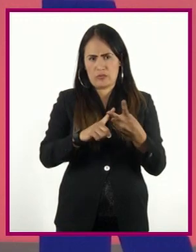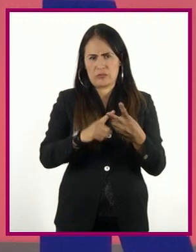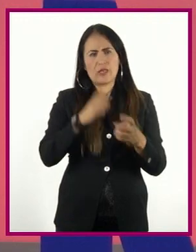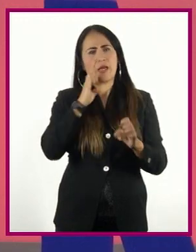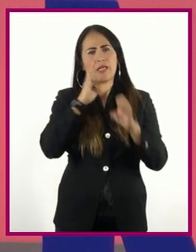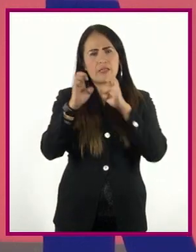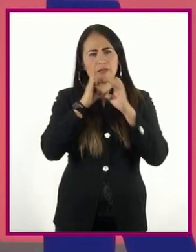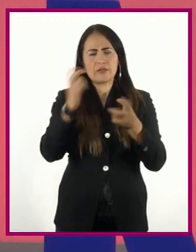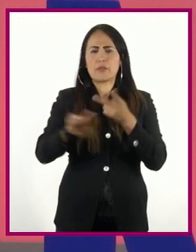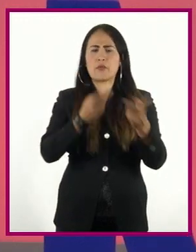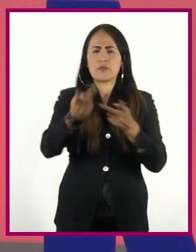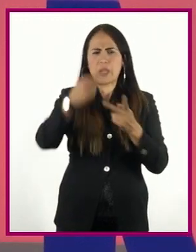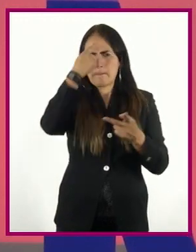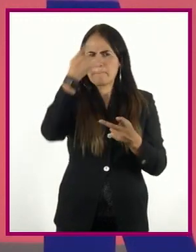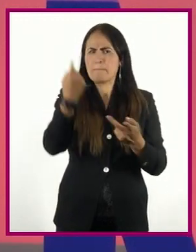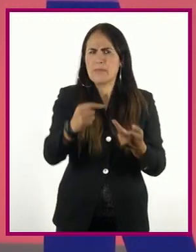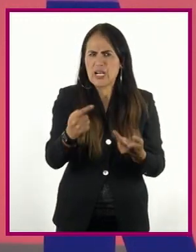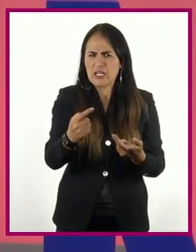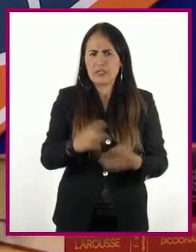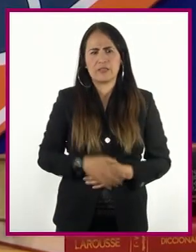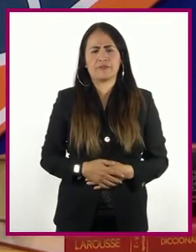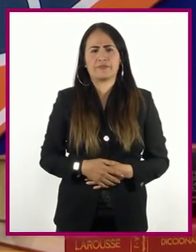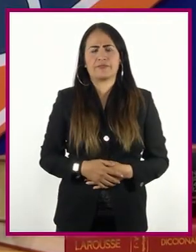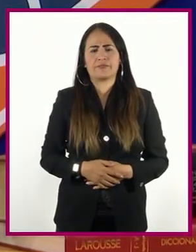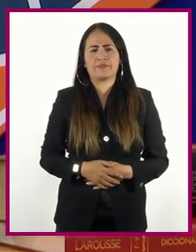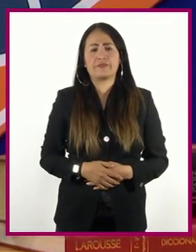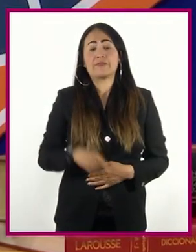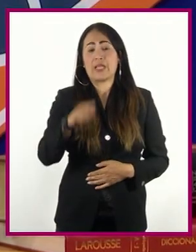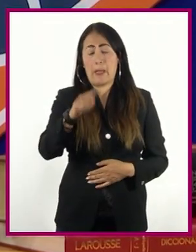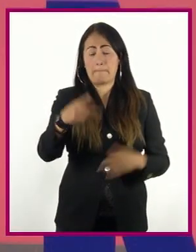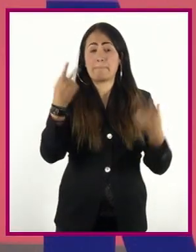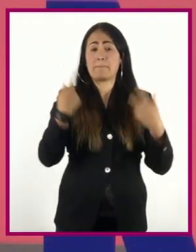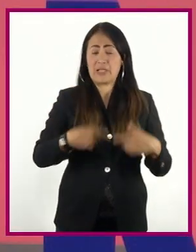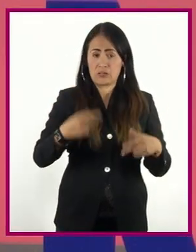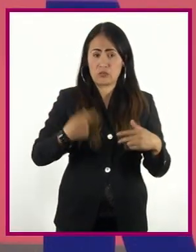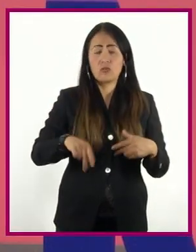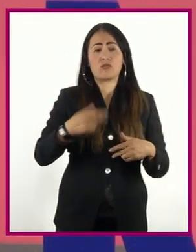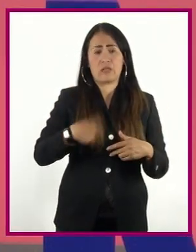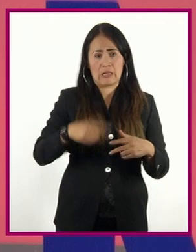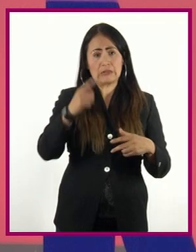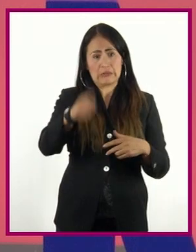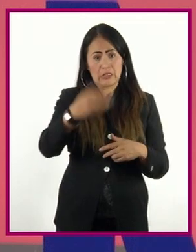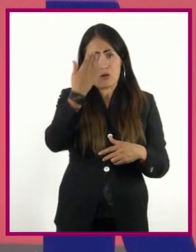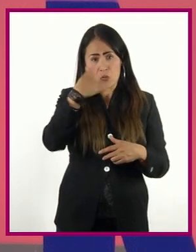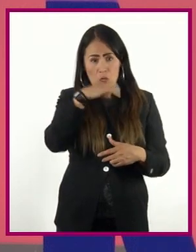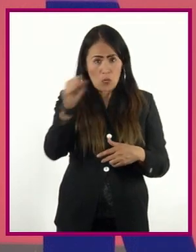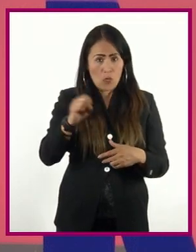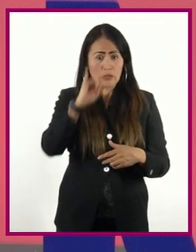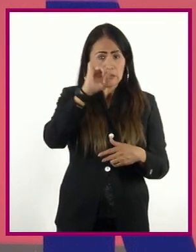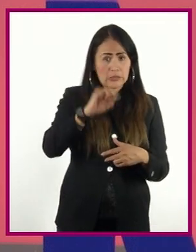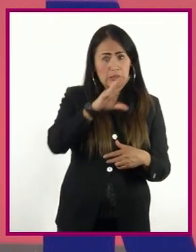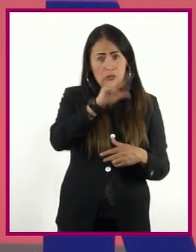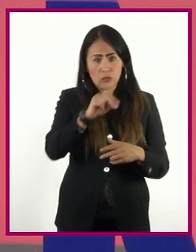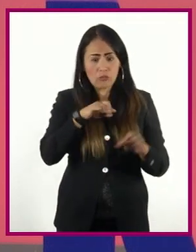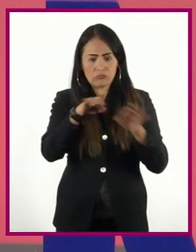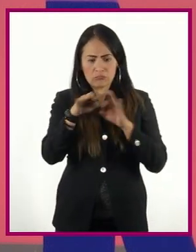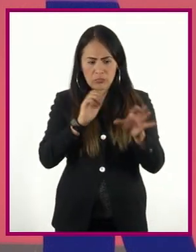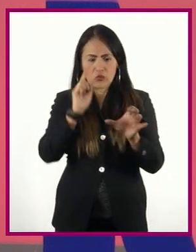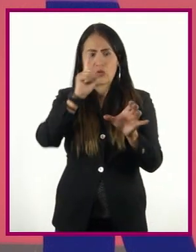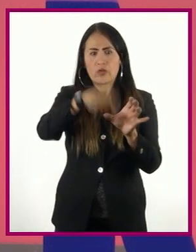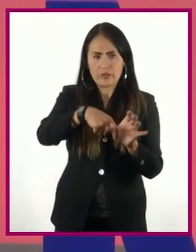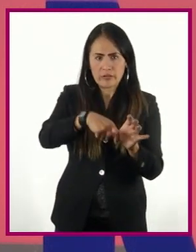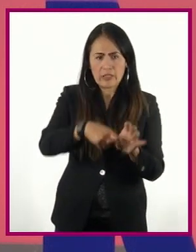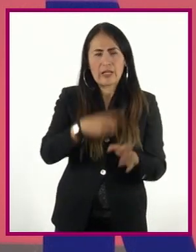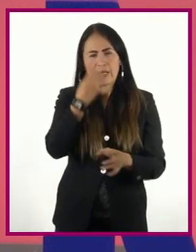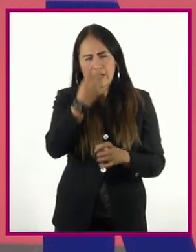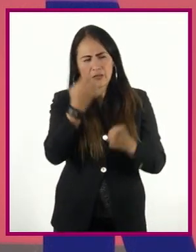finalidad. Busca conocer qué tan capacitada está una persona para ocupar un puesto. Del resultado de la